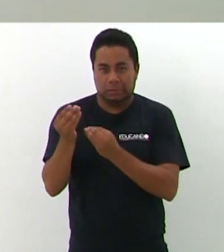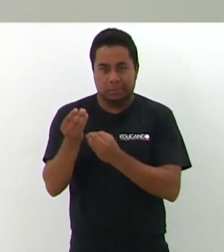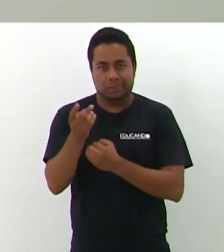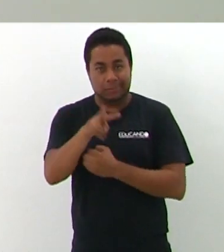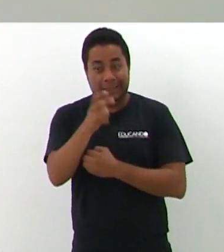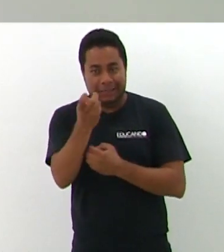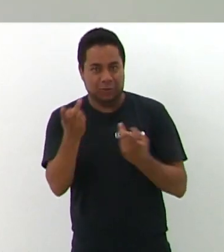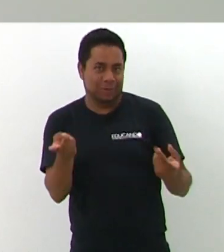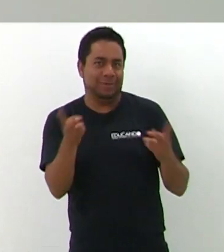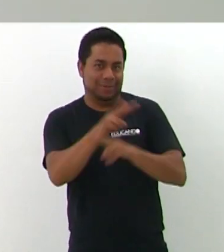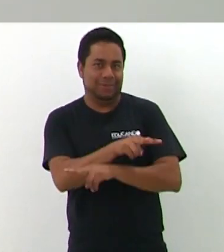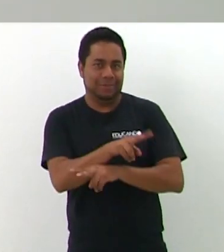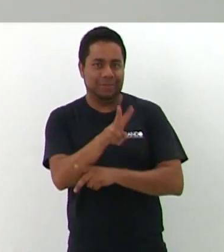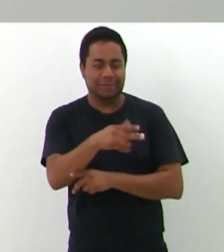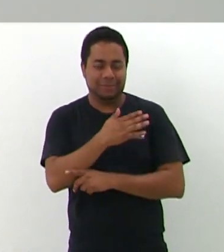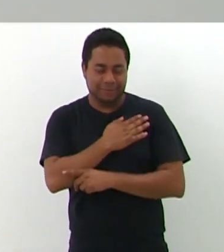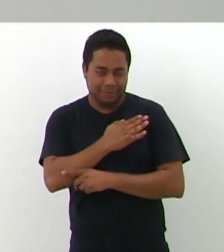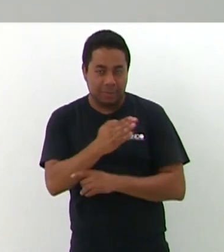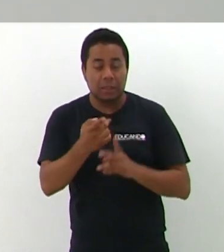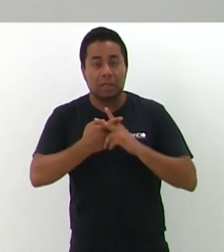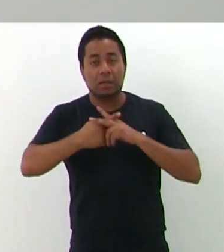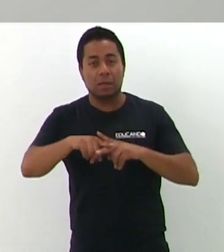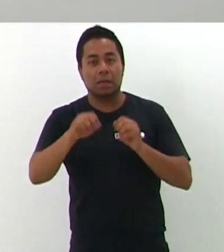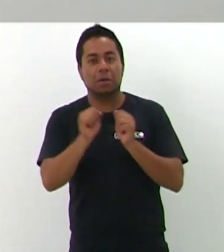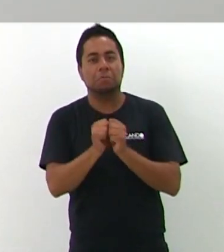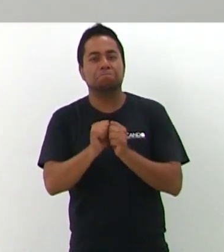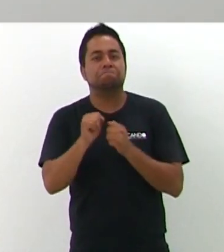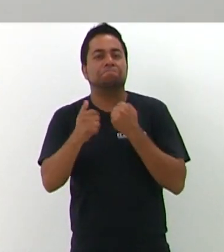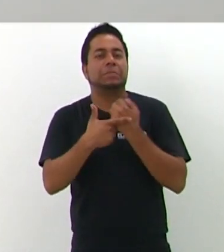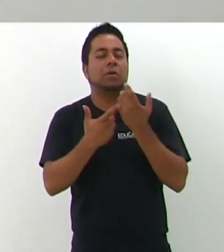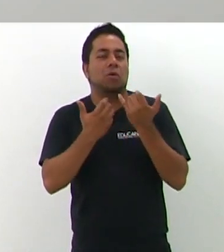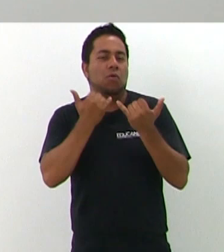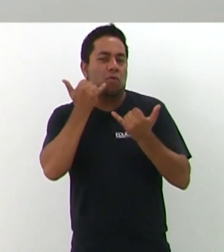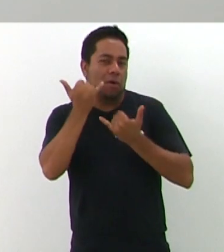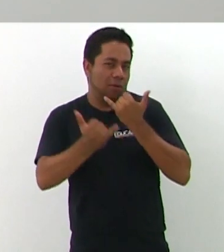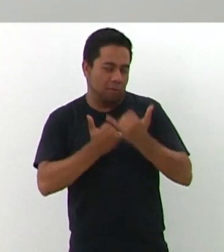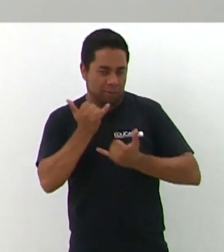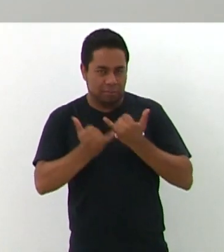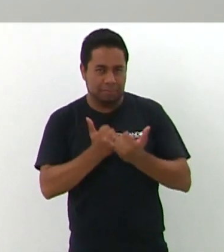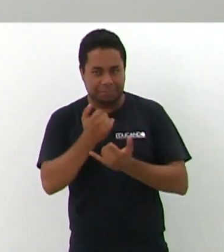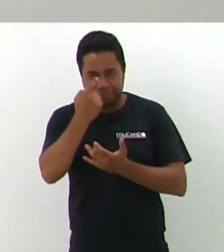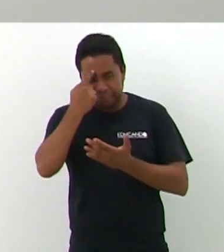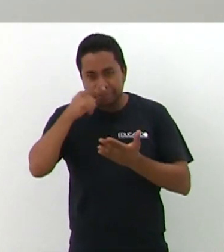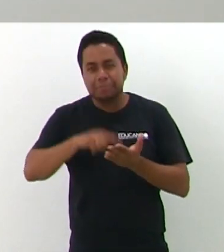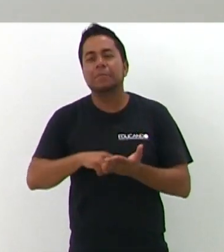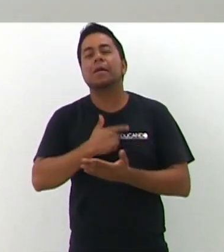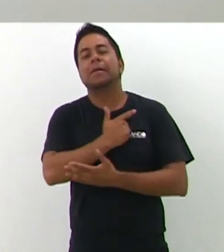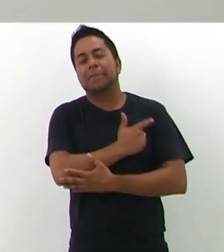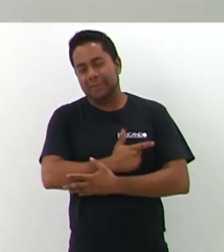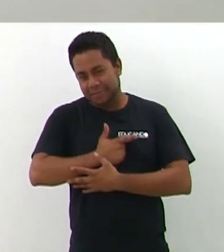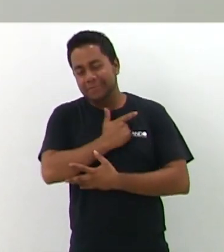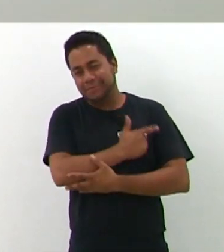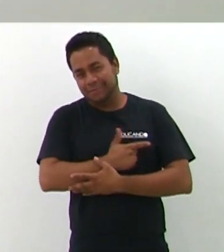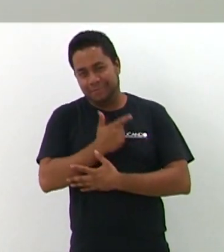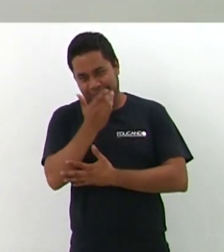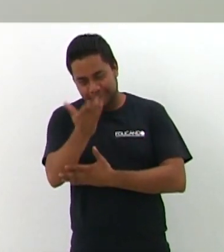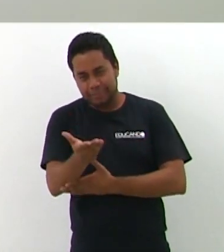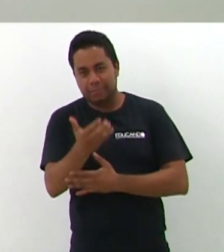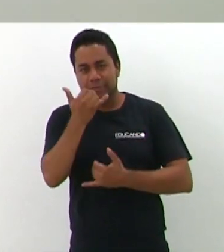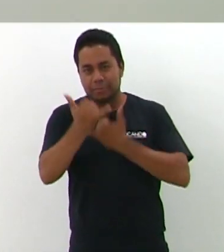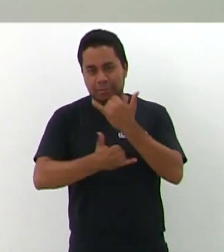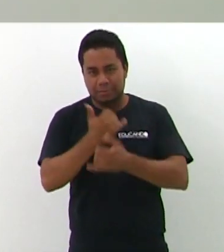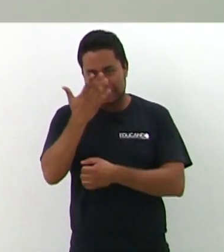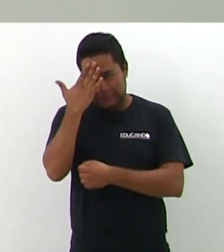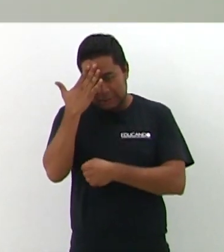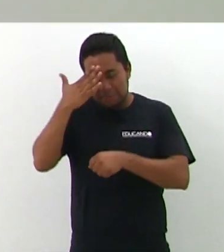¿verdad? Bueno. Vamos a iniciar con un juego que creo que te va a gustar mucho. Vamos